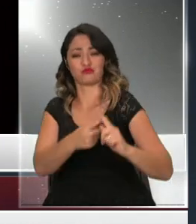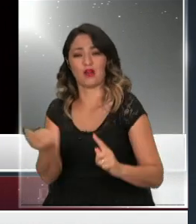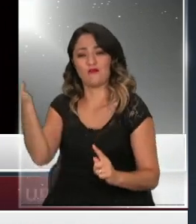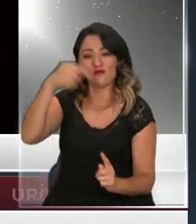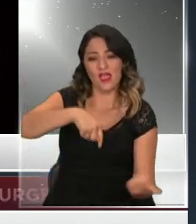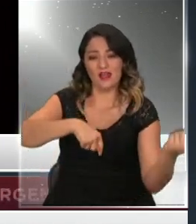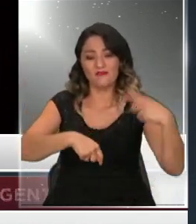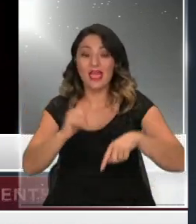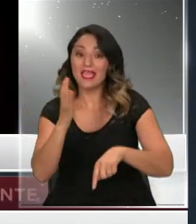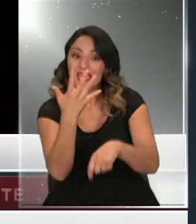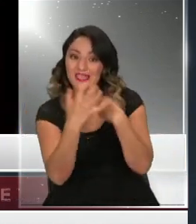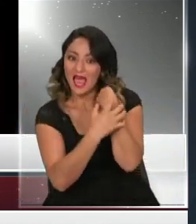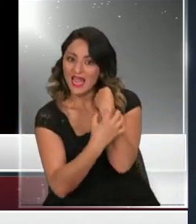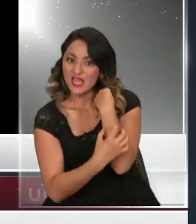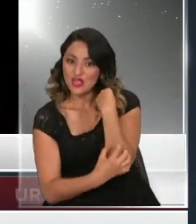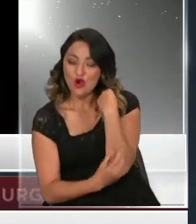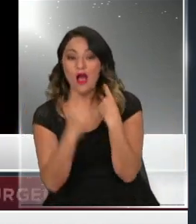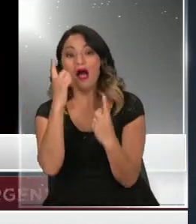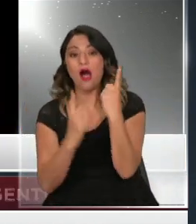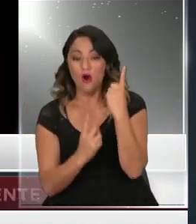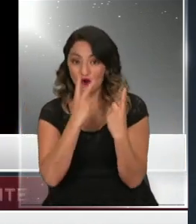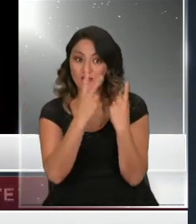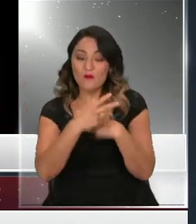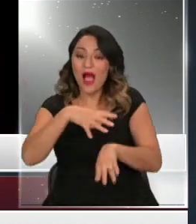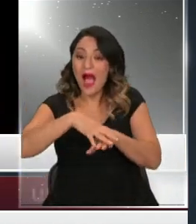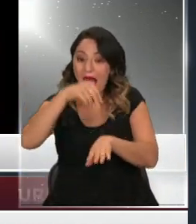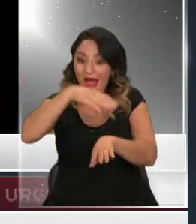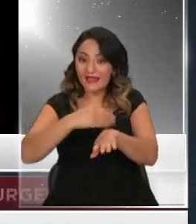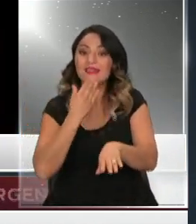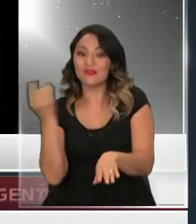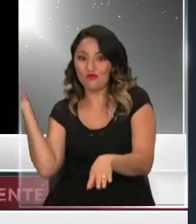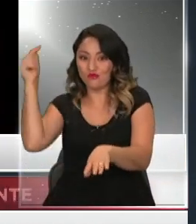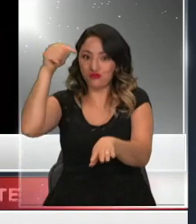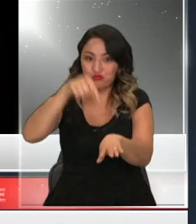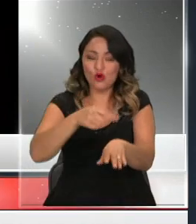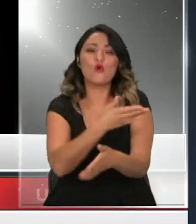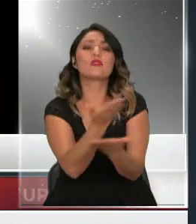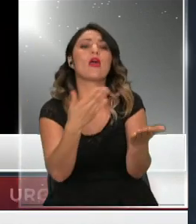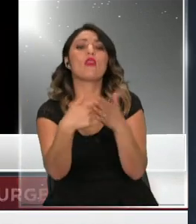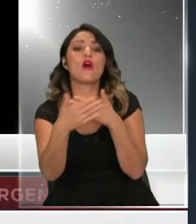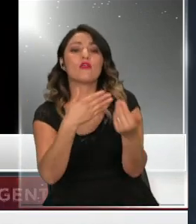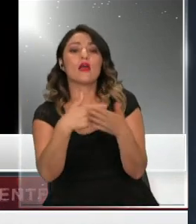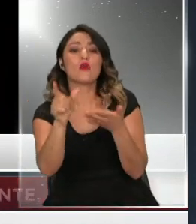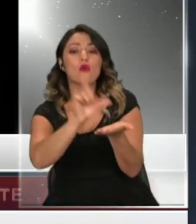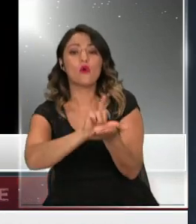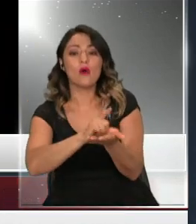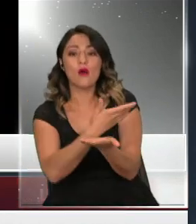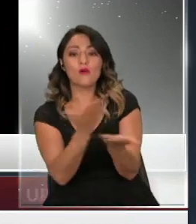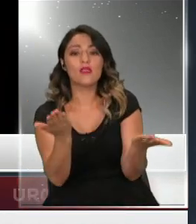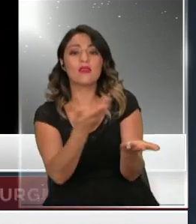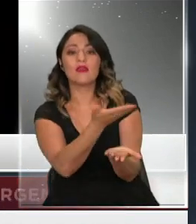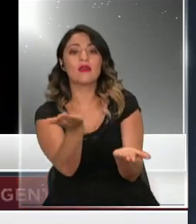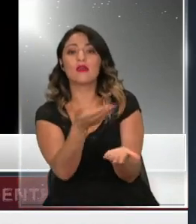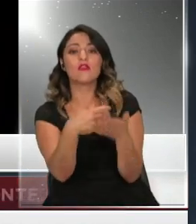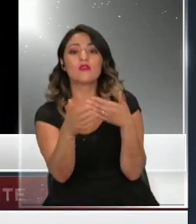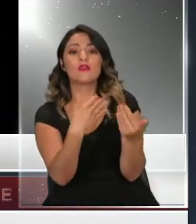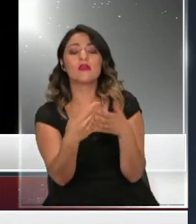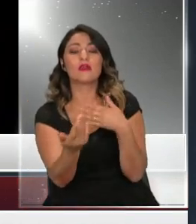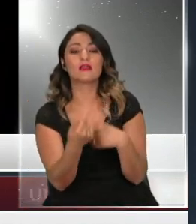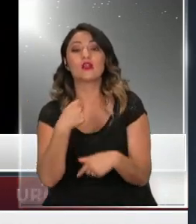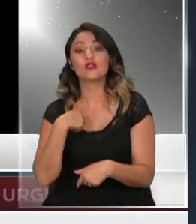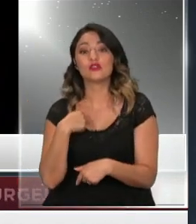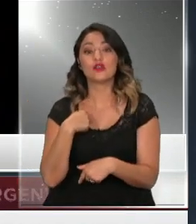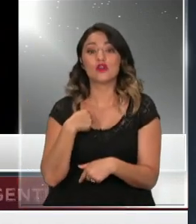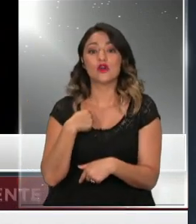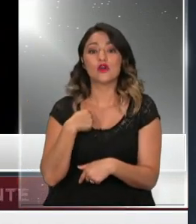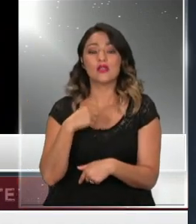quinta región, incluso vimos algunas familias de Arica y están saludando. ¿Ustedes de dónde son? ¿De dónde son ustedes? De Renca, somos